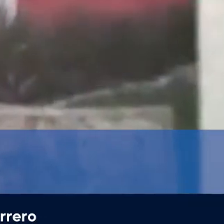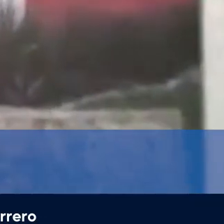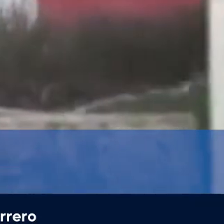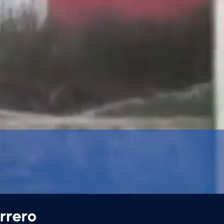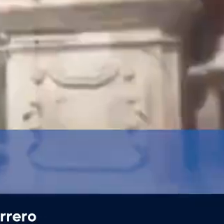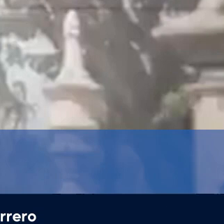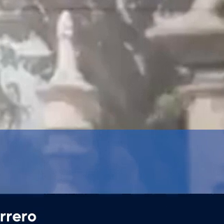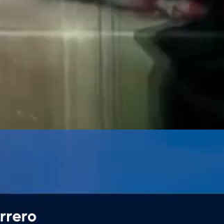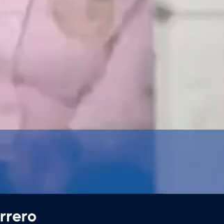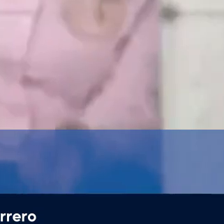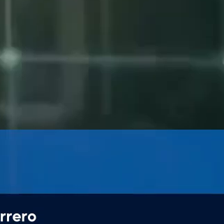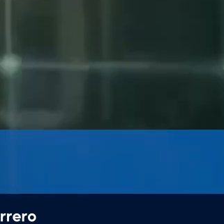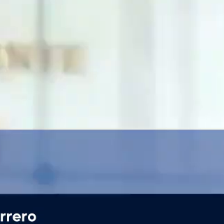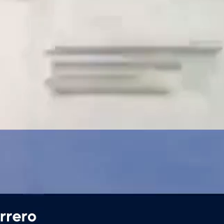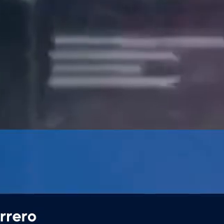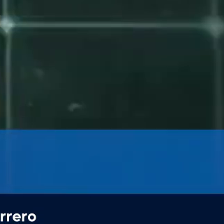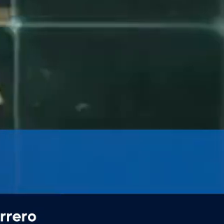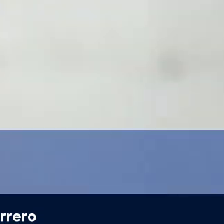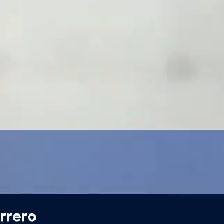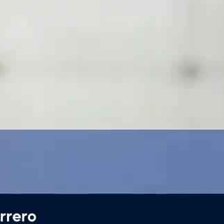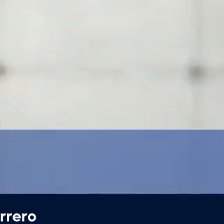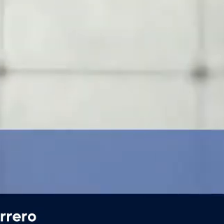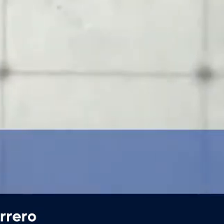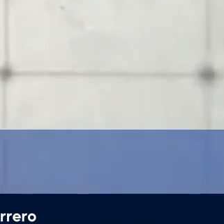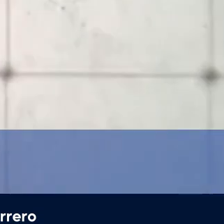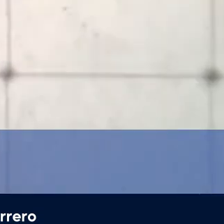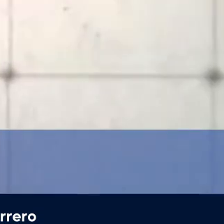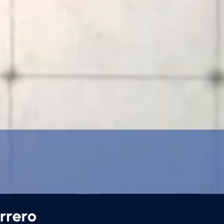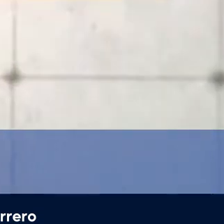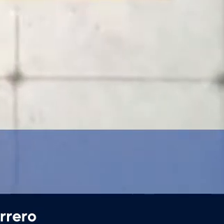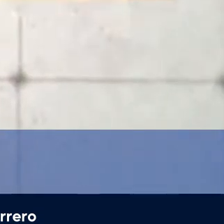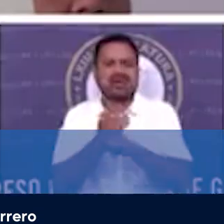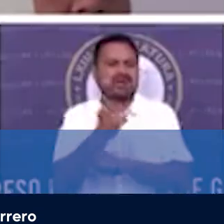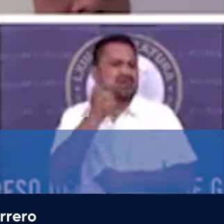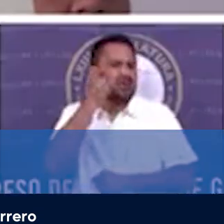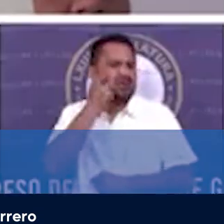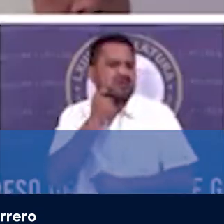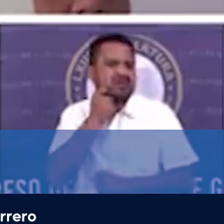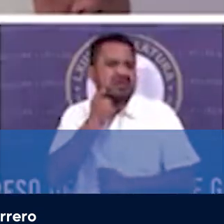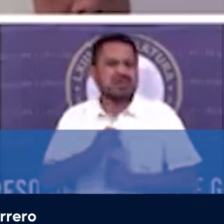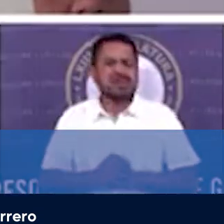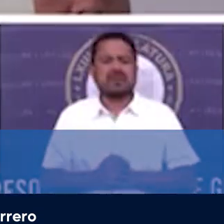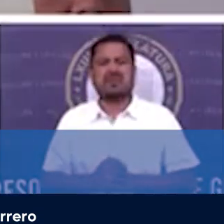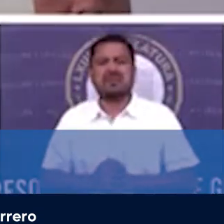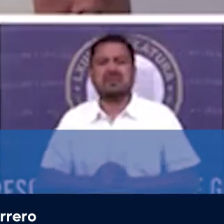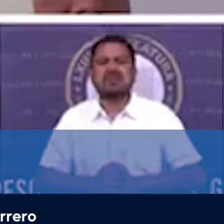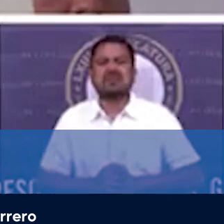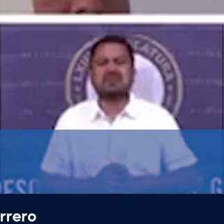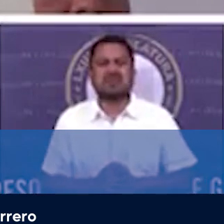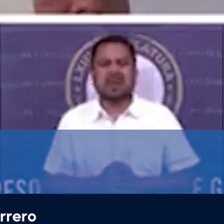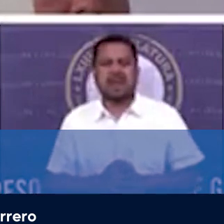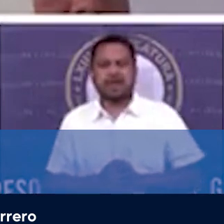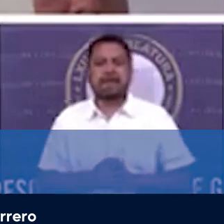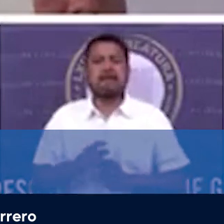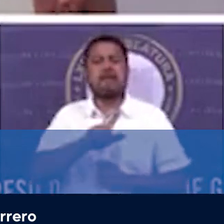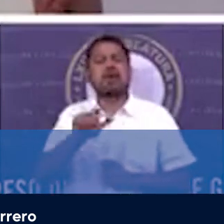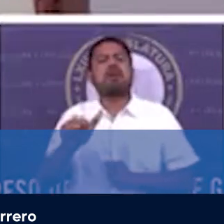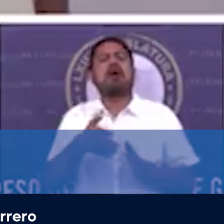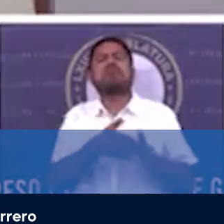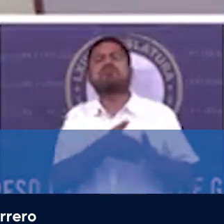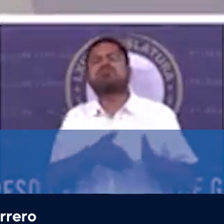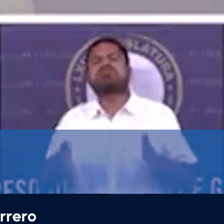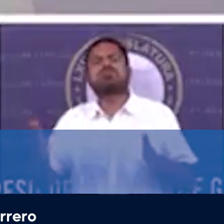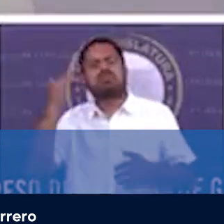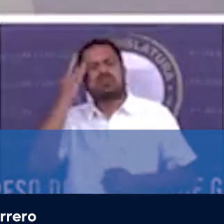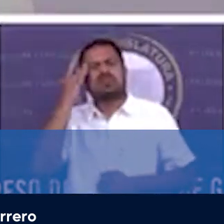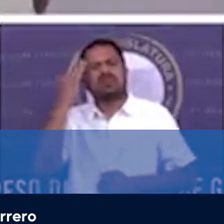nacional el día 30 de enero de 1850 en su intervención la gobernadora evely Salgado Pineda